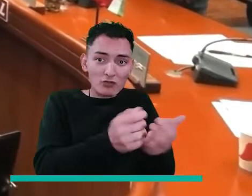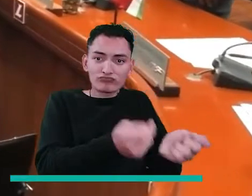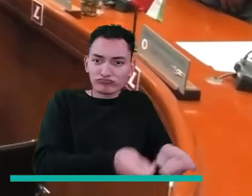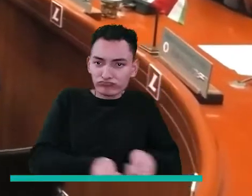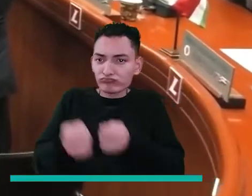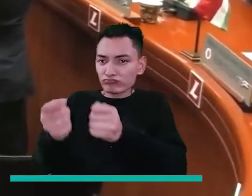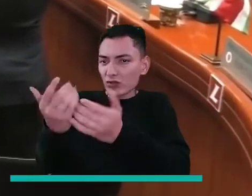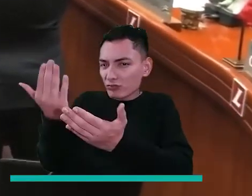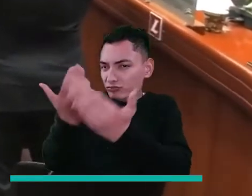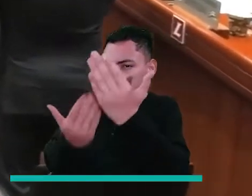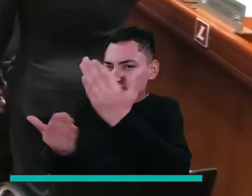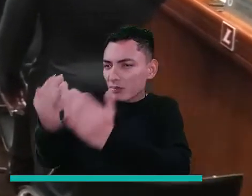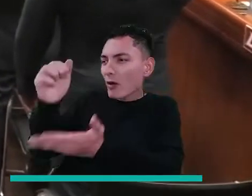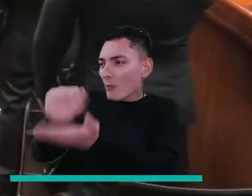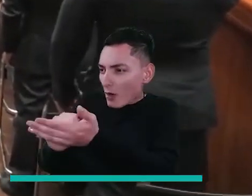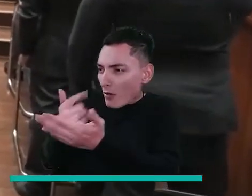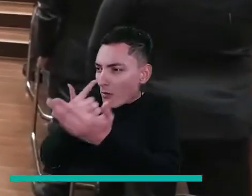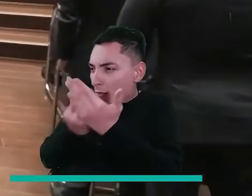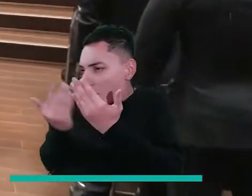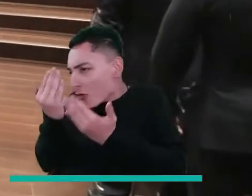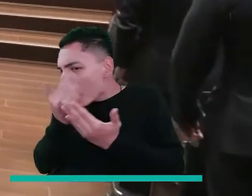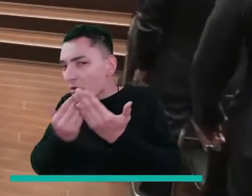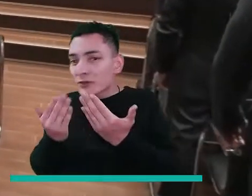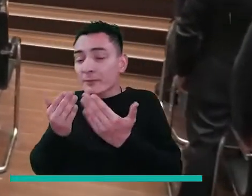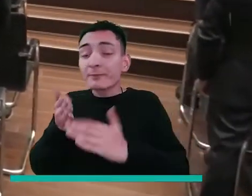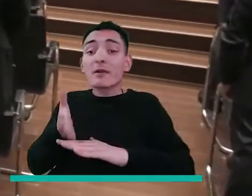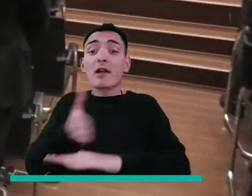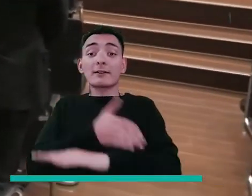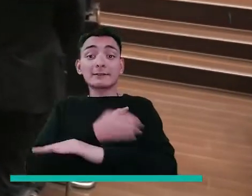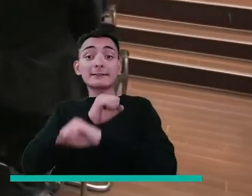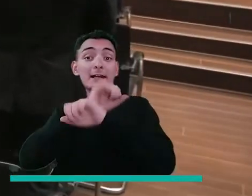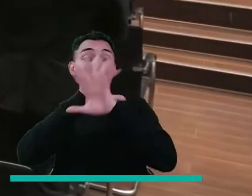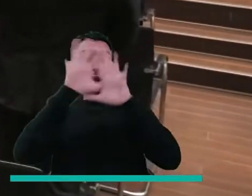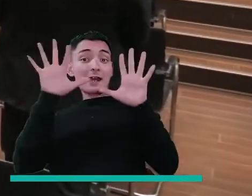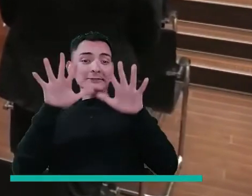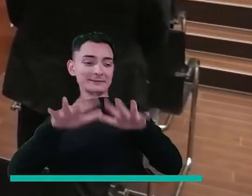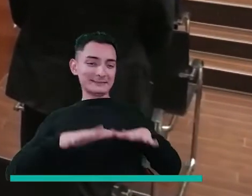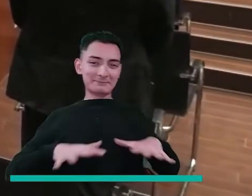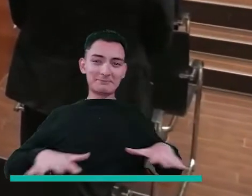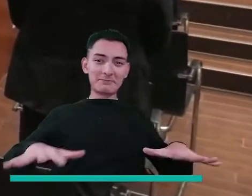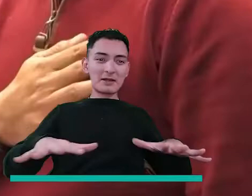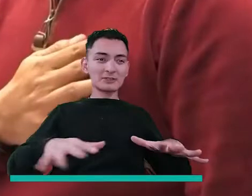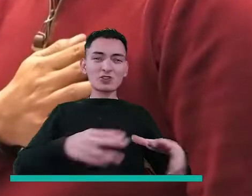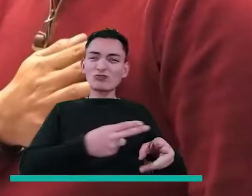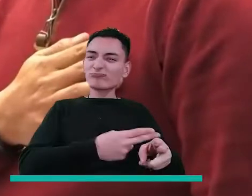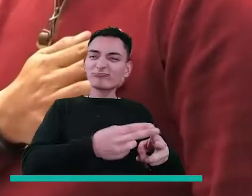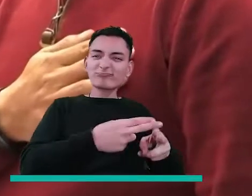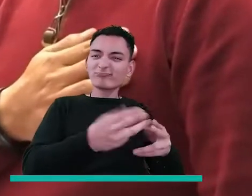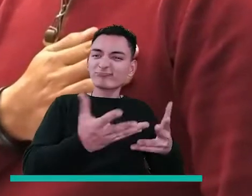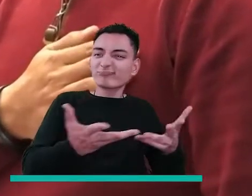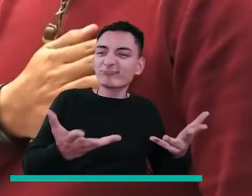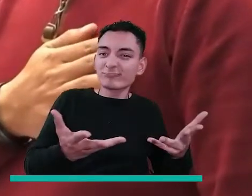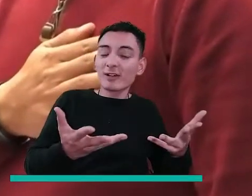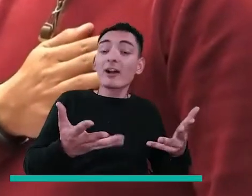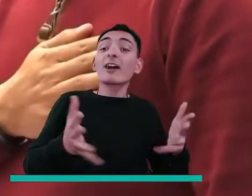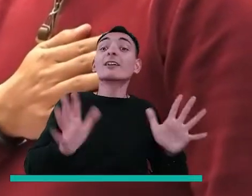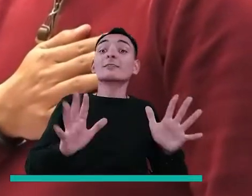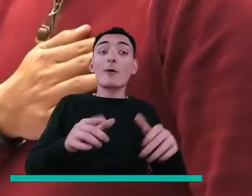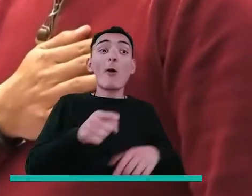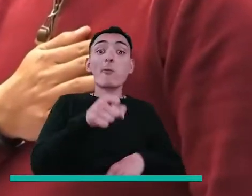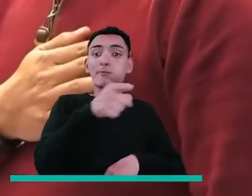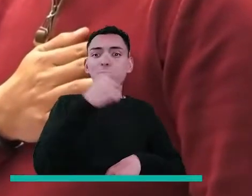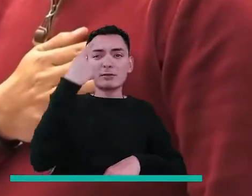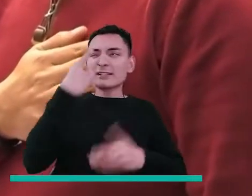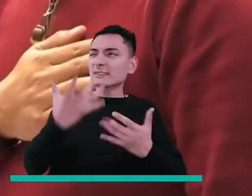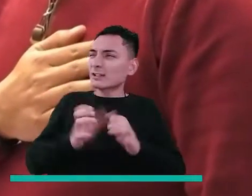de pasar a aprobación por parte de la Asamblea, pero fundamentalmente teniendo claro el escenario que se viene. Y es un escenario